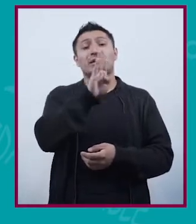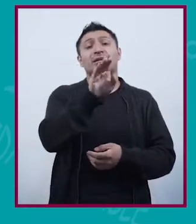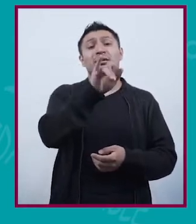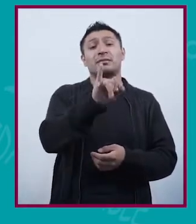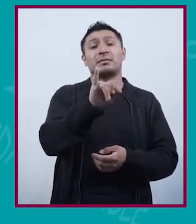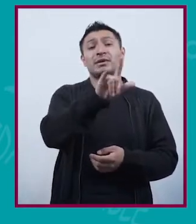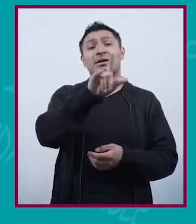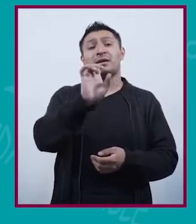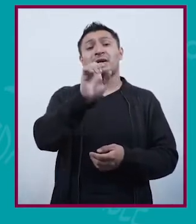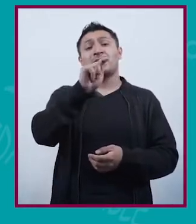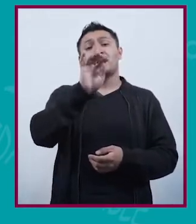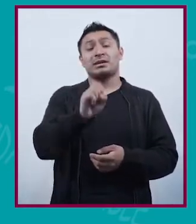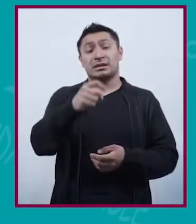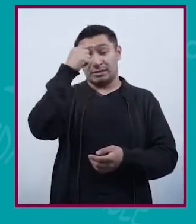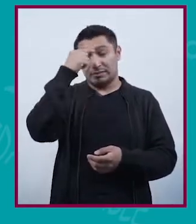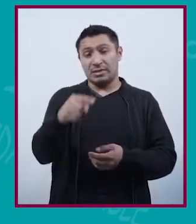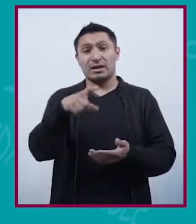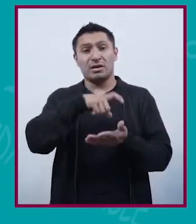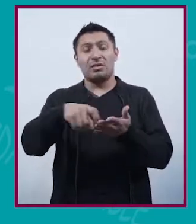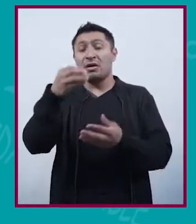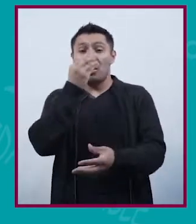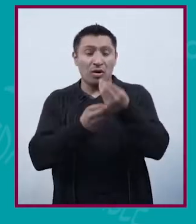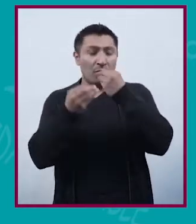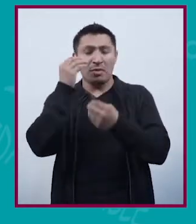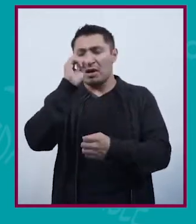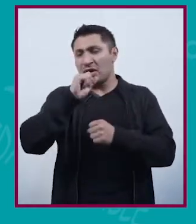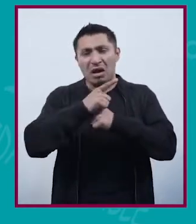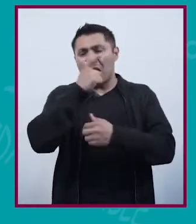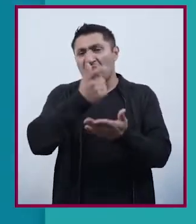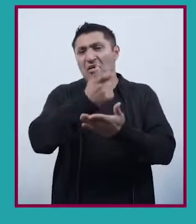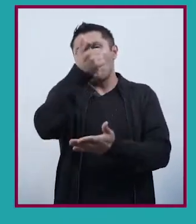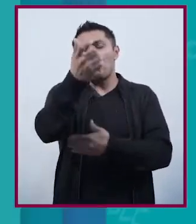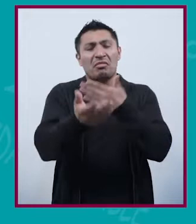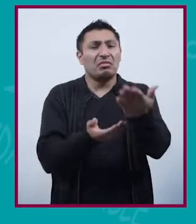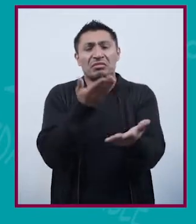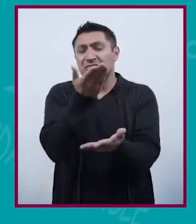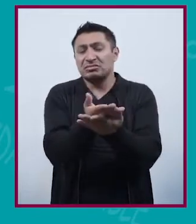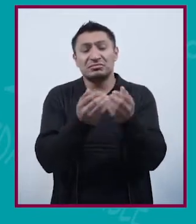para comprar comida o servicios.